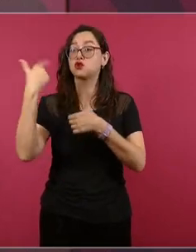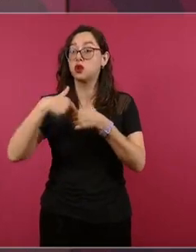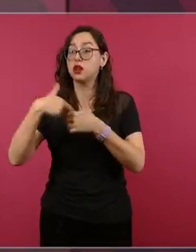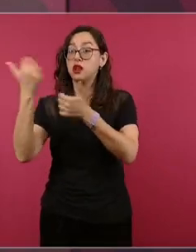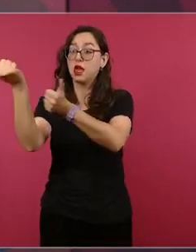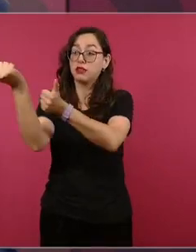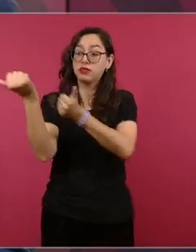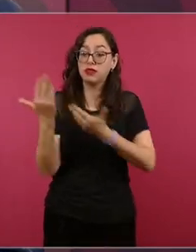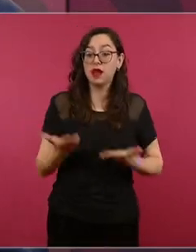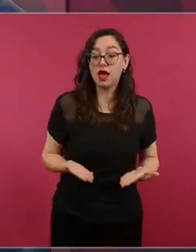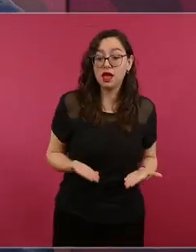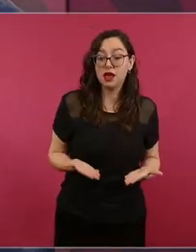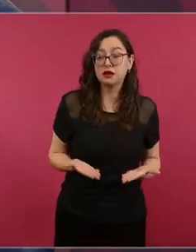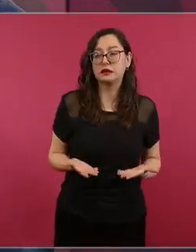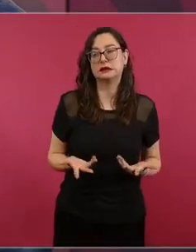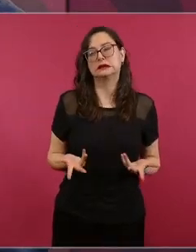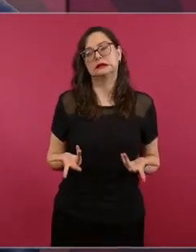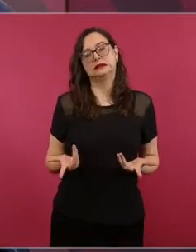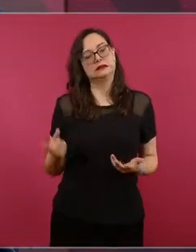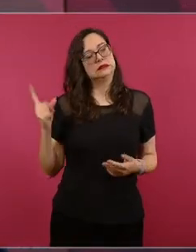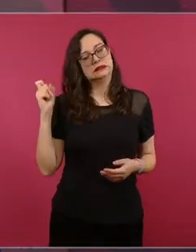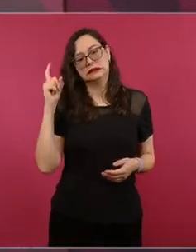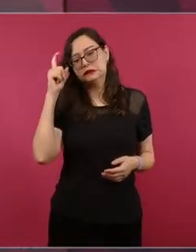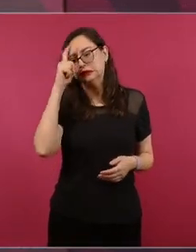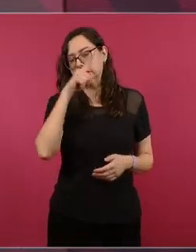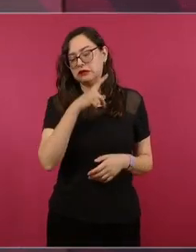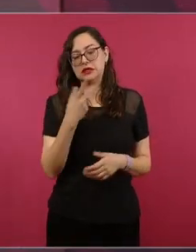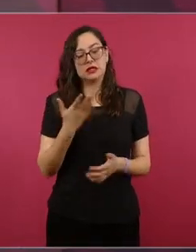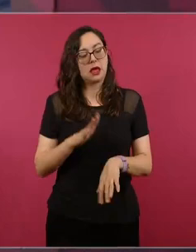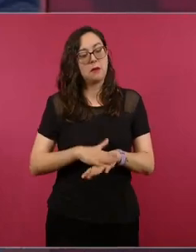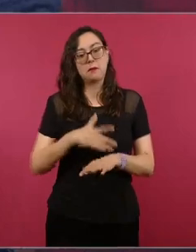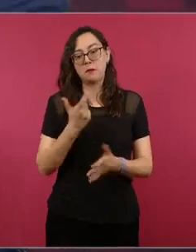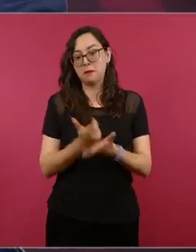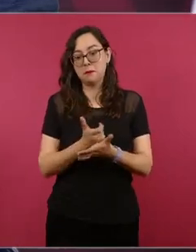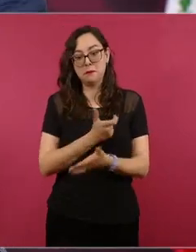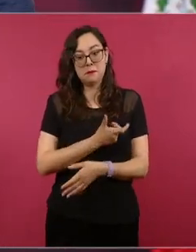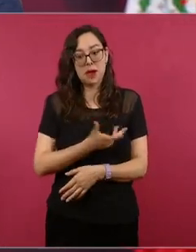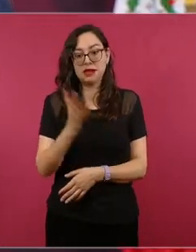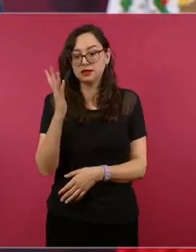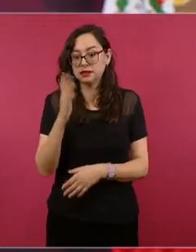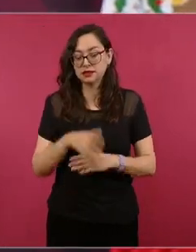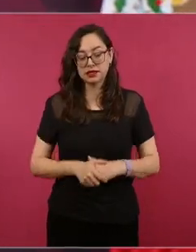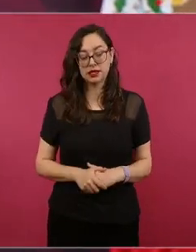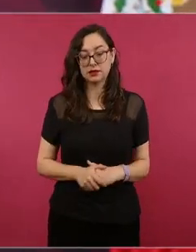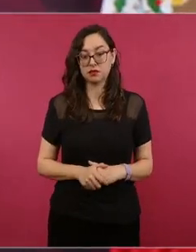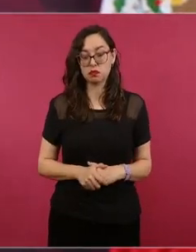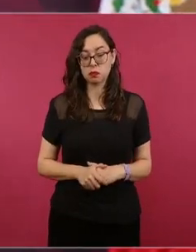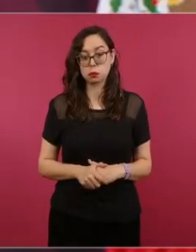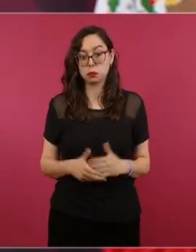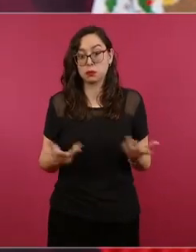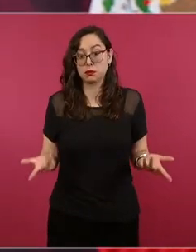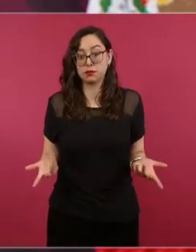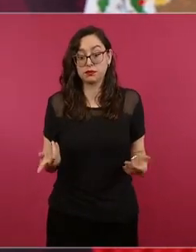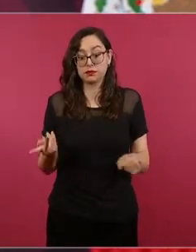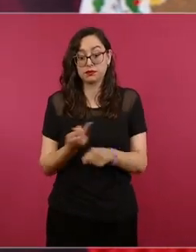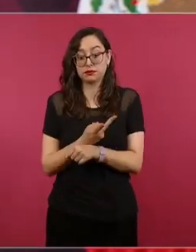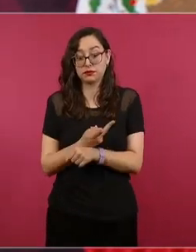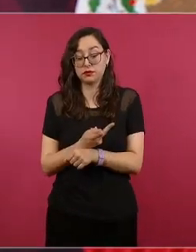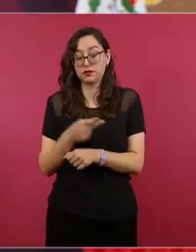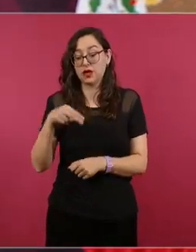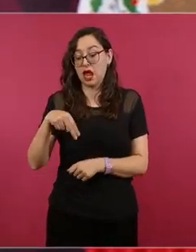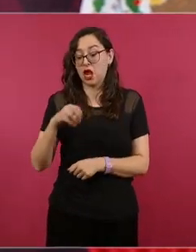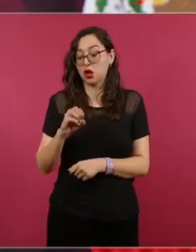porque hasta el periodo neoliberal éramos